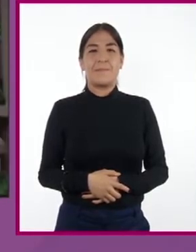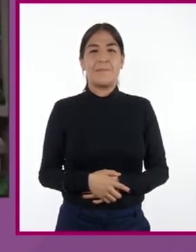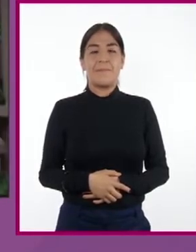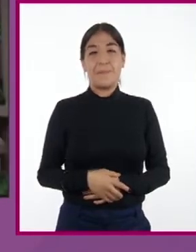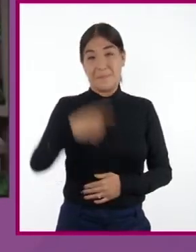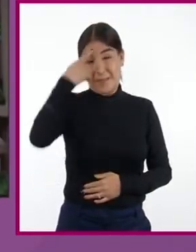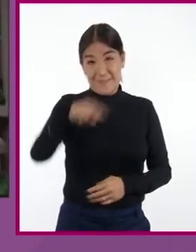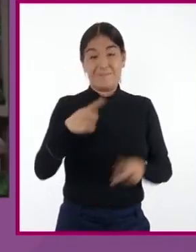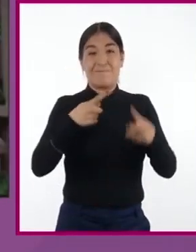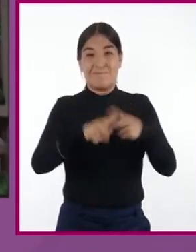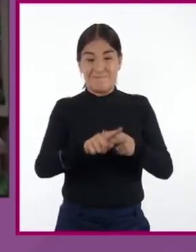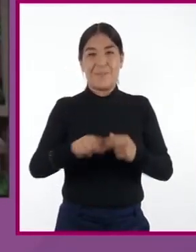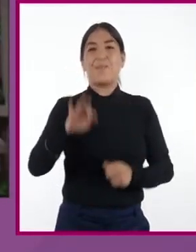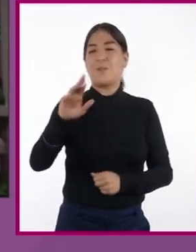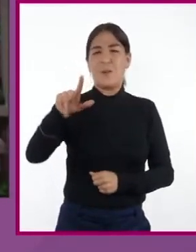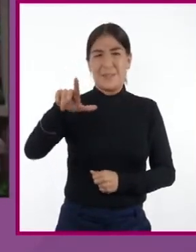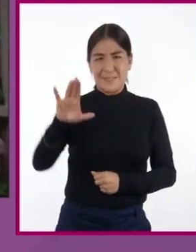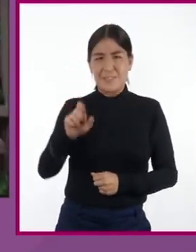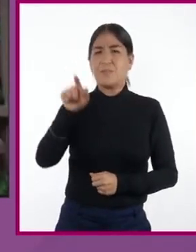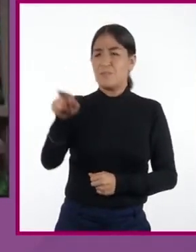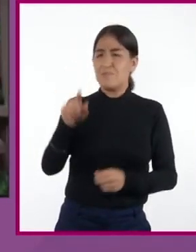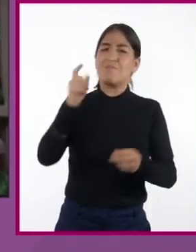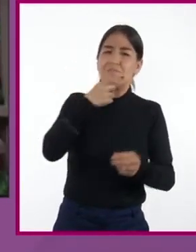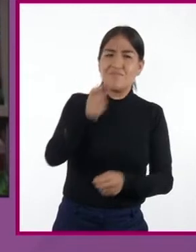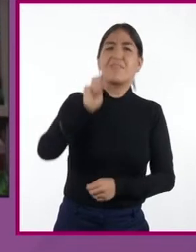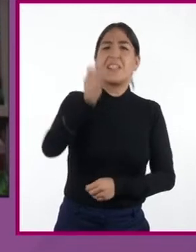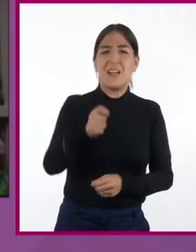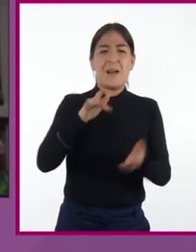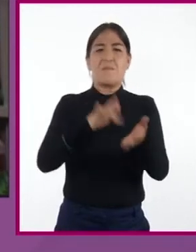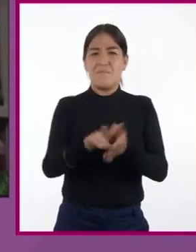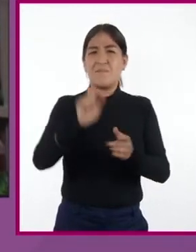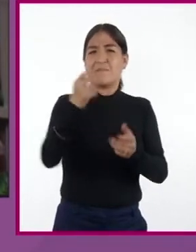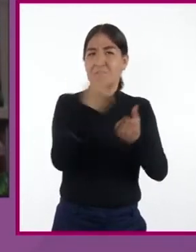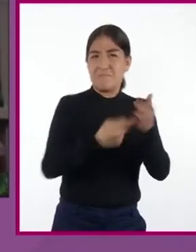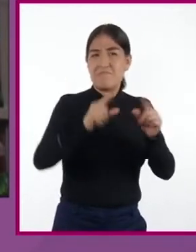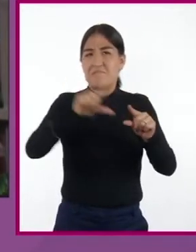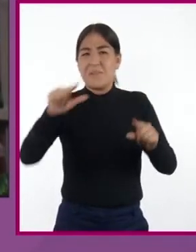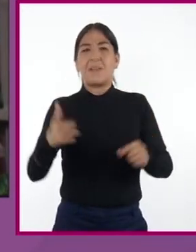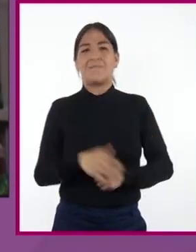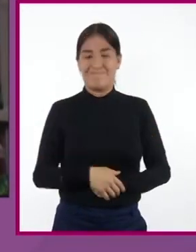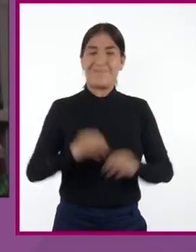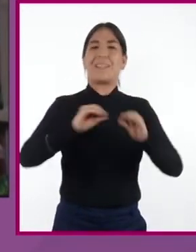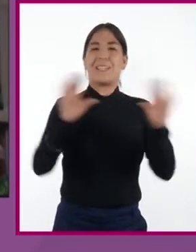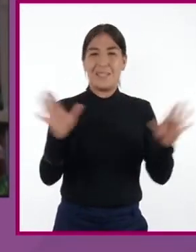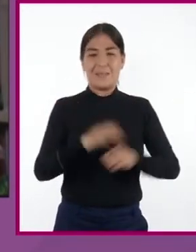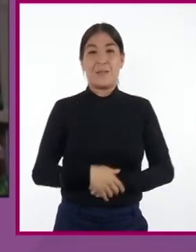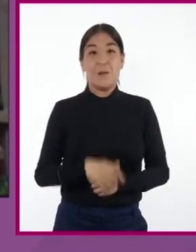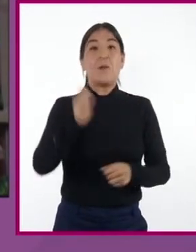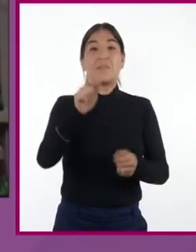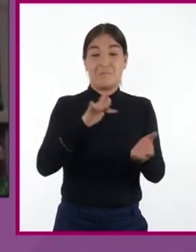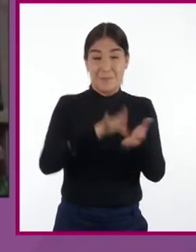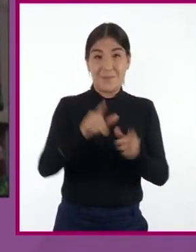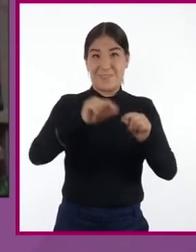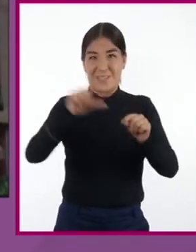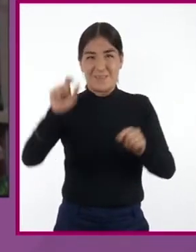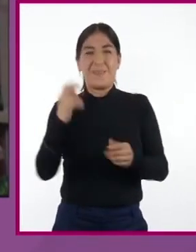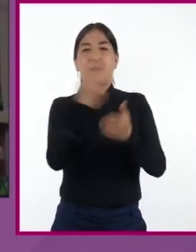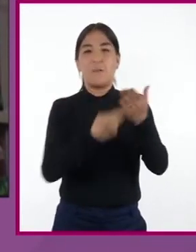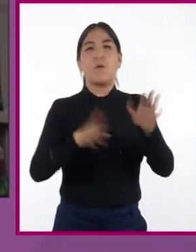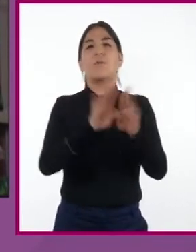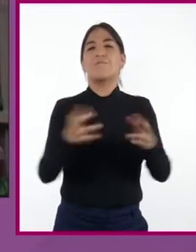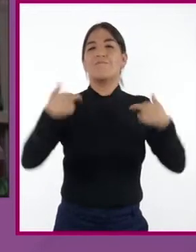Para comenzar, Florence, ¿podrías decirnos qué son los apoyos gráficos? Claro, un apoyo gráfico es una